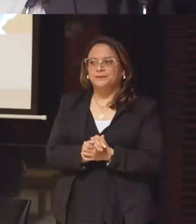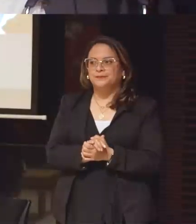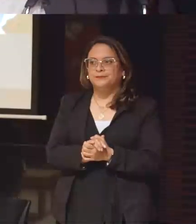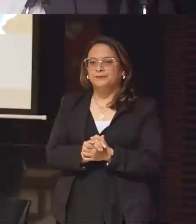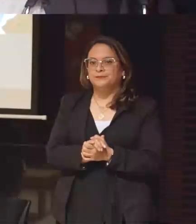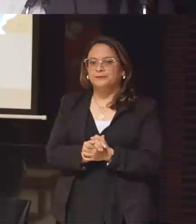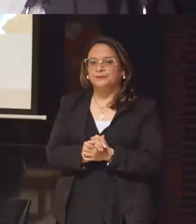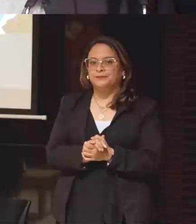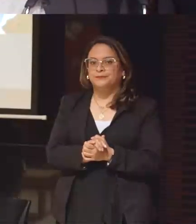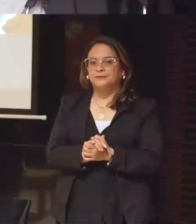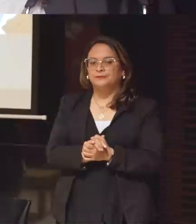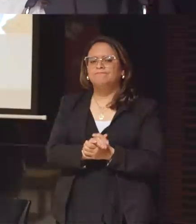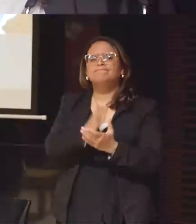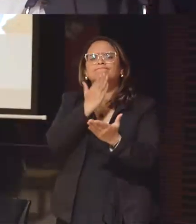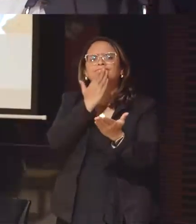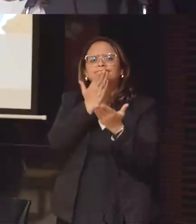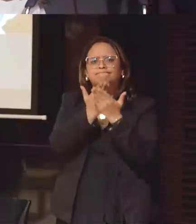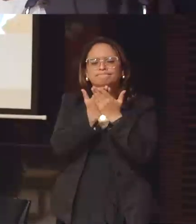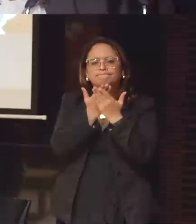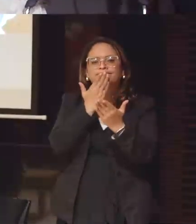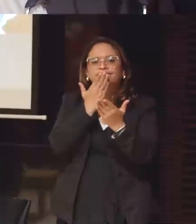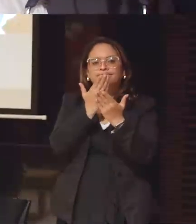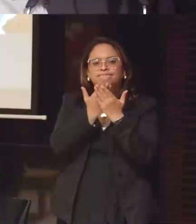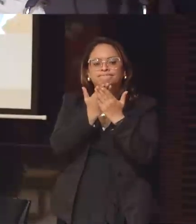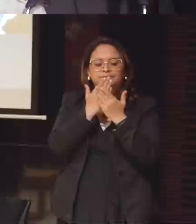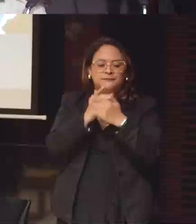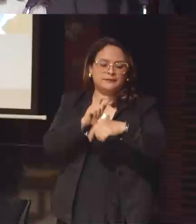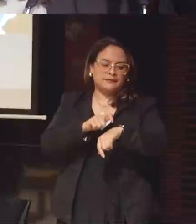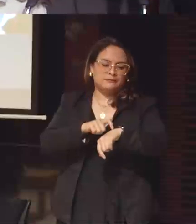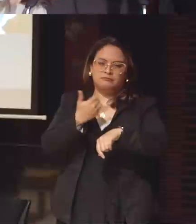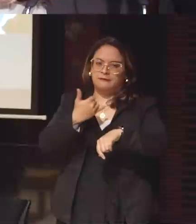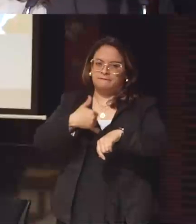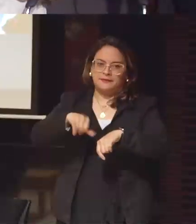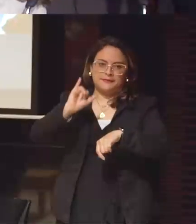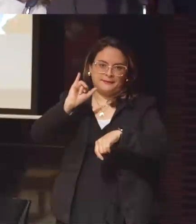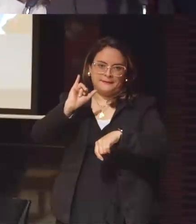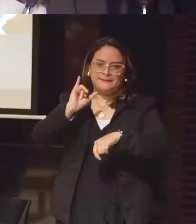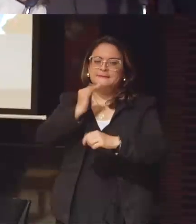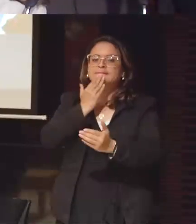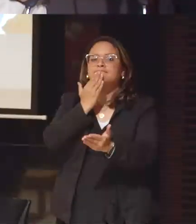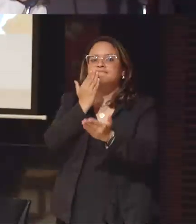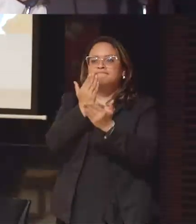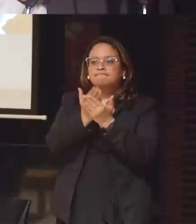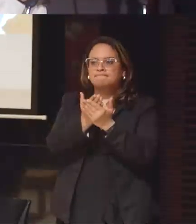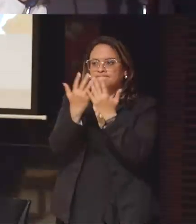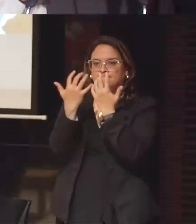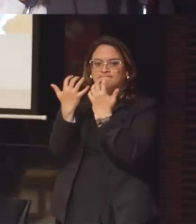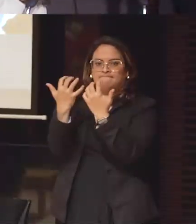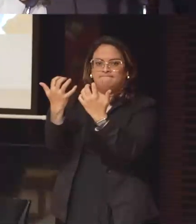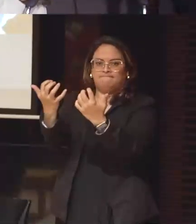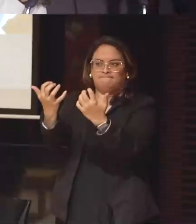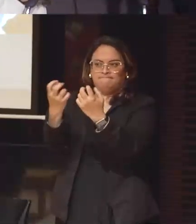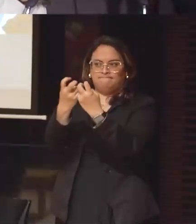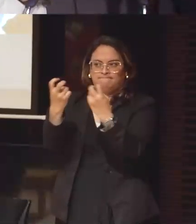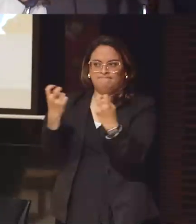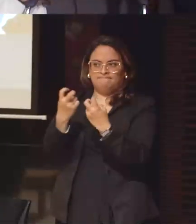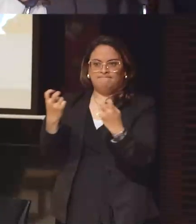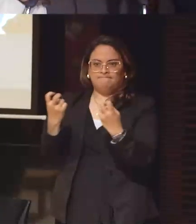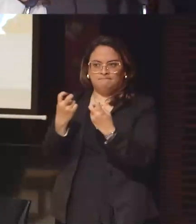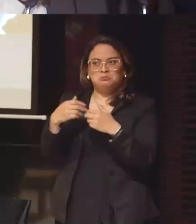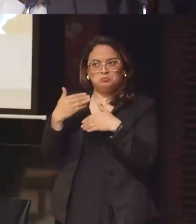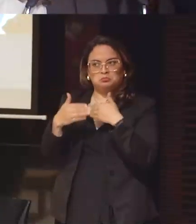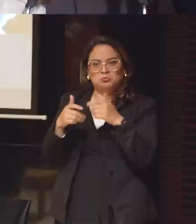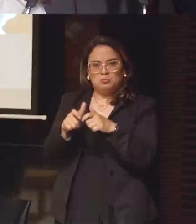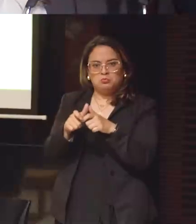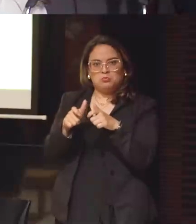Bueno, nada, agradecerles, se nos acaba el tiempo, agradecerles al auditorio que está cada vez más contigo, cosa